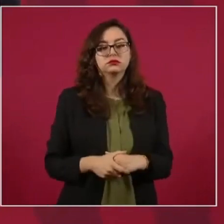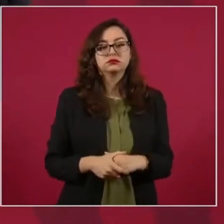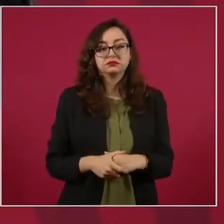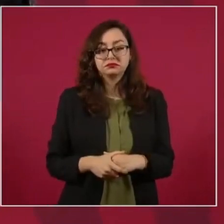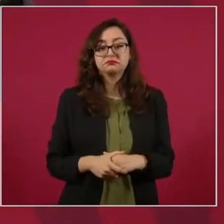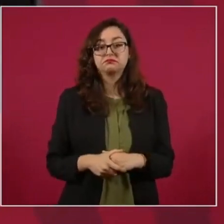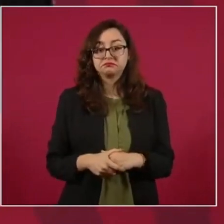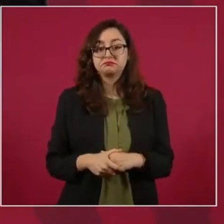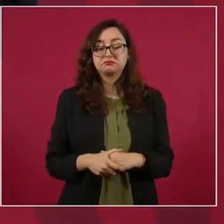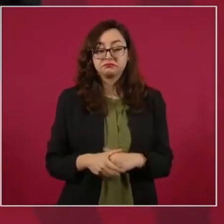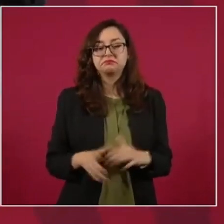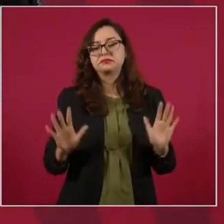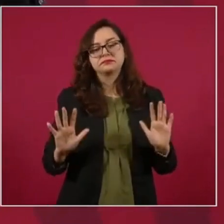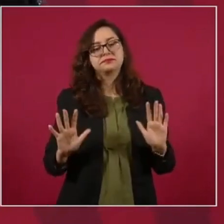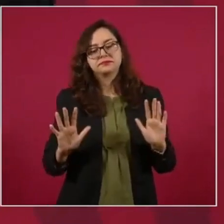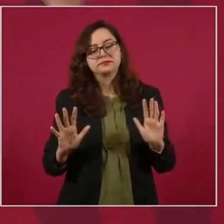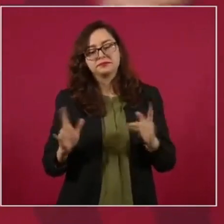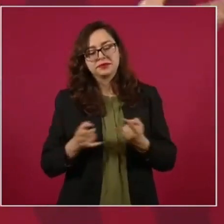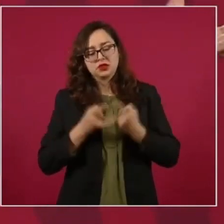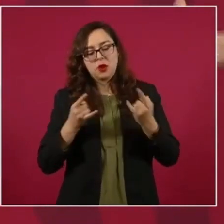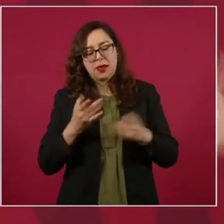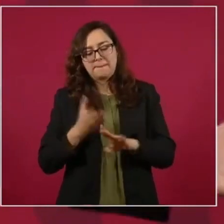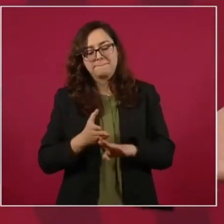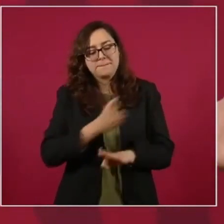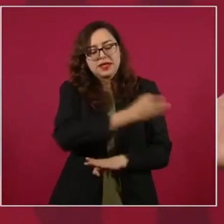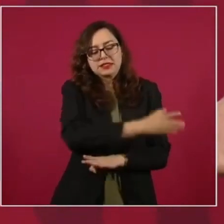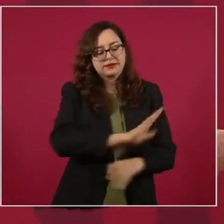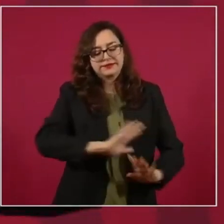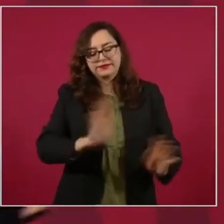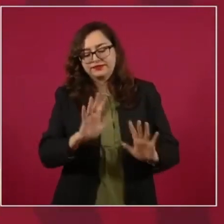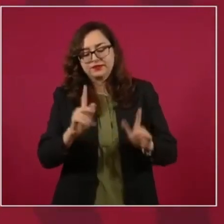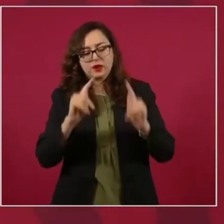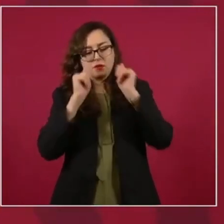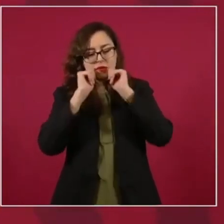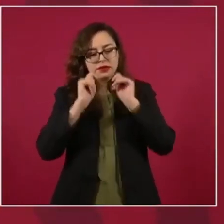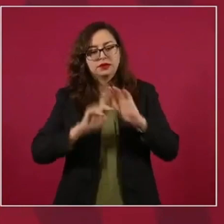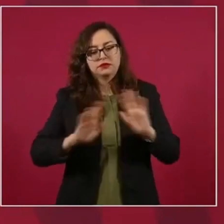Tiene su historia, pero bueno, una buena obra.